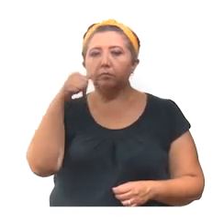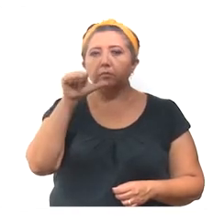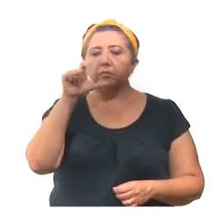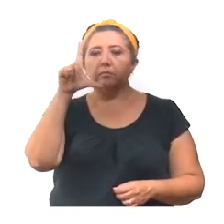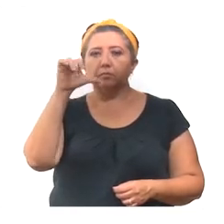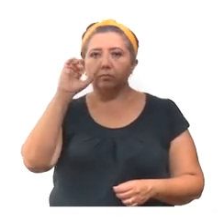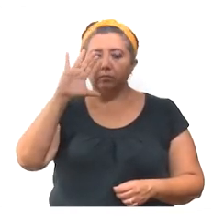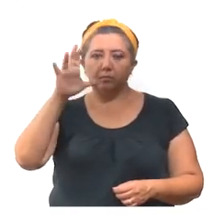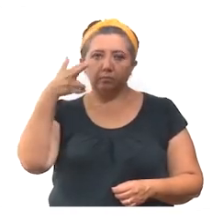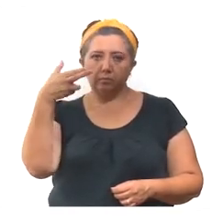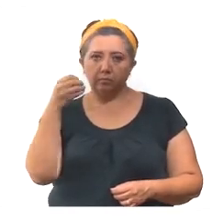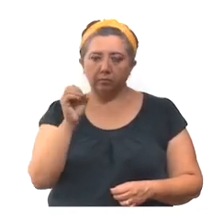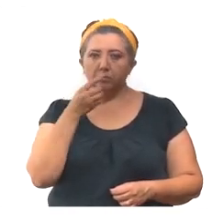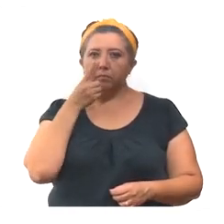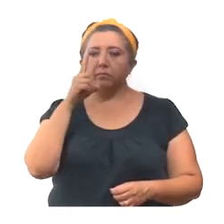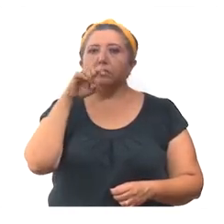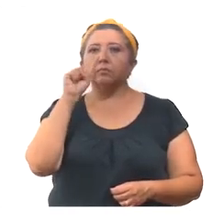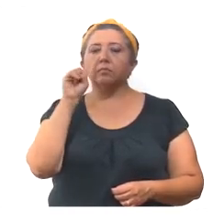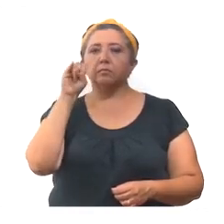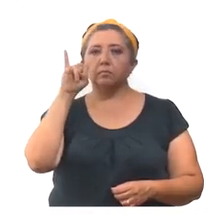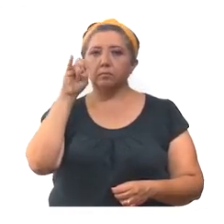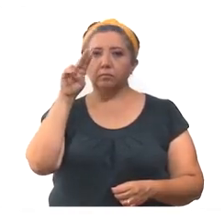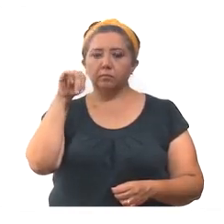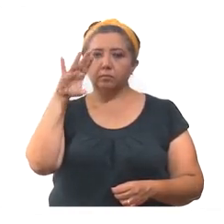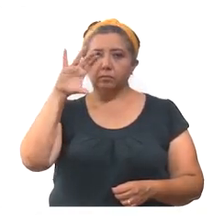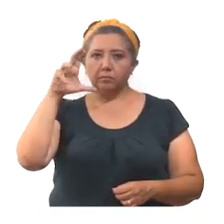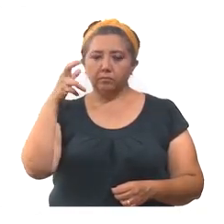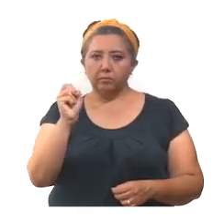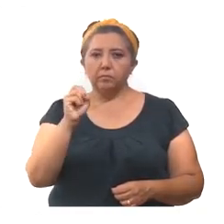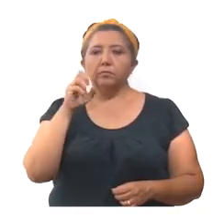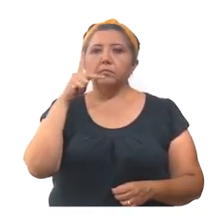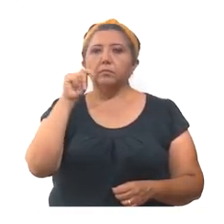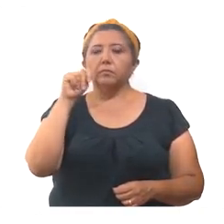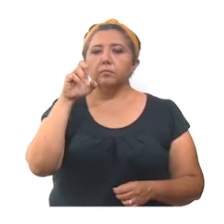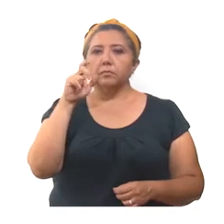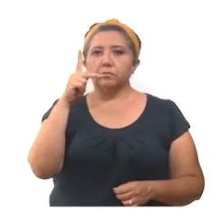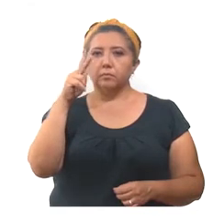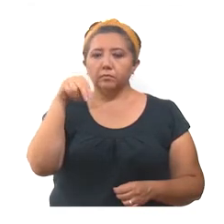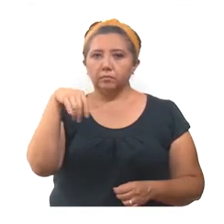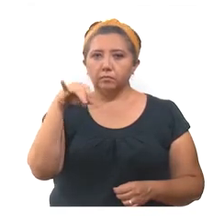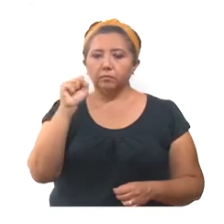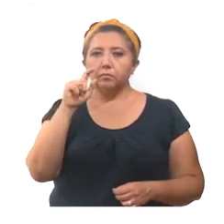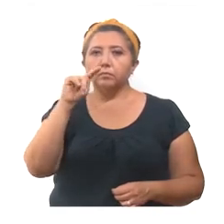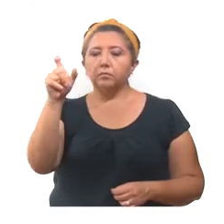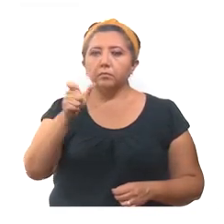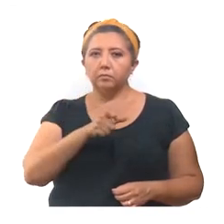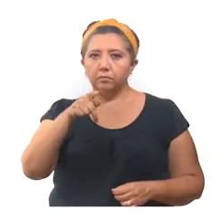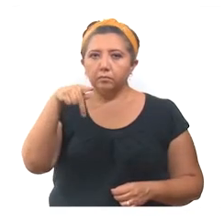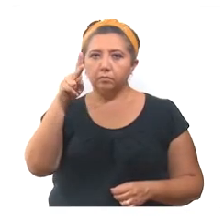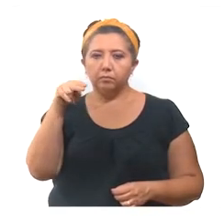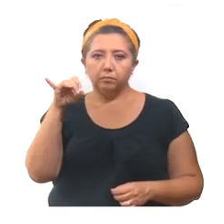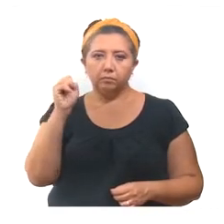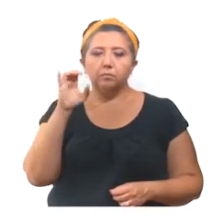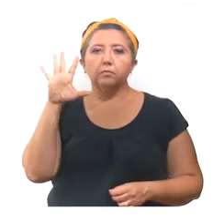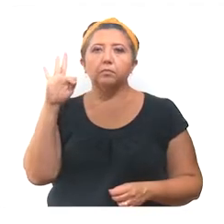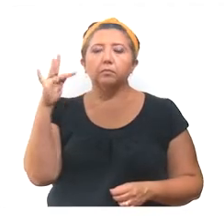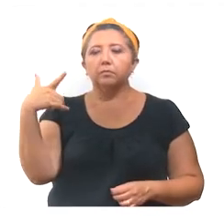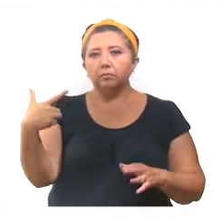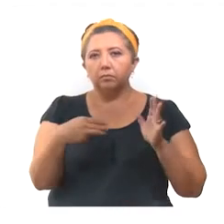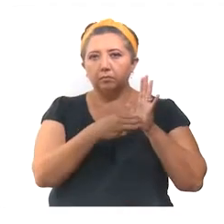Cantunil, Quinchil, Mocochá, Sinanché, Tamec, Tecantó, Tepacán, Timucuy y Tixcocop. De